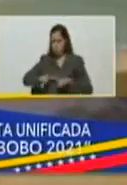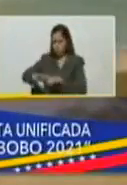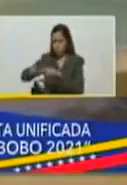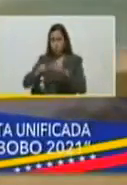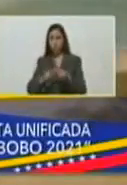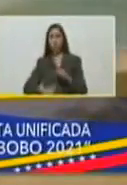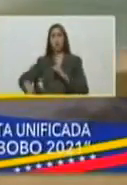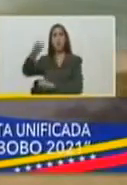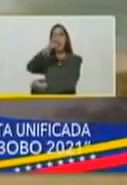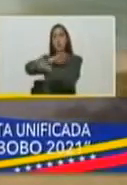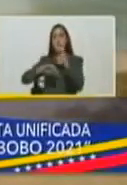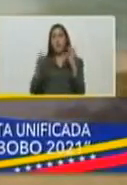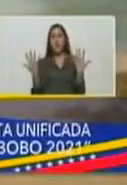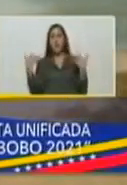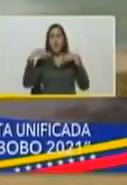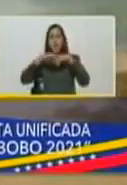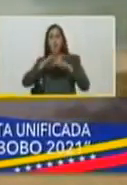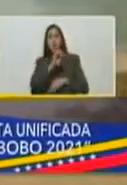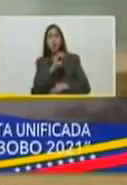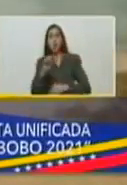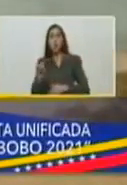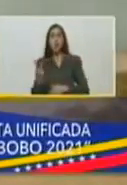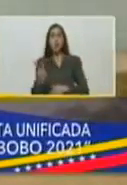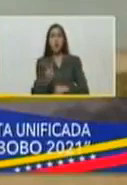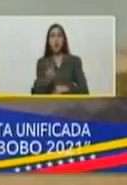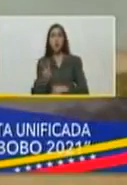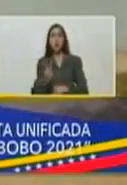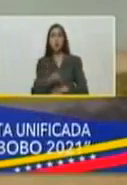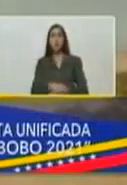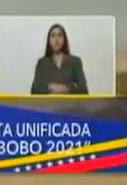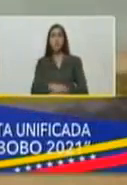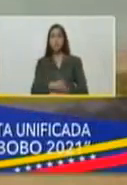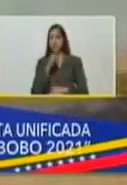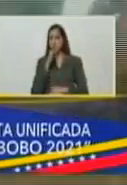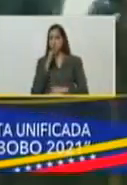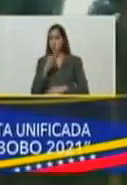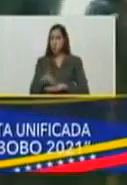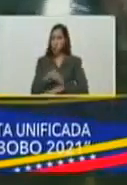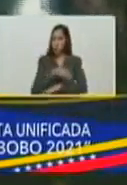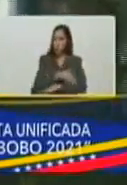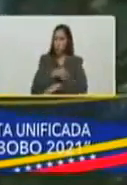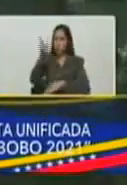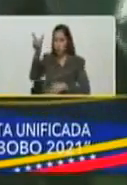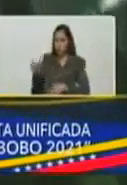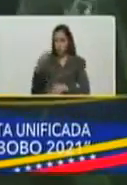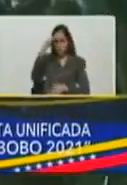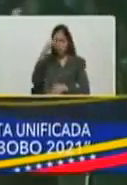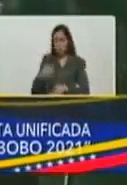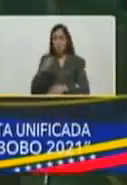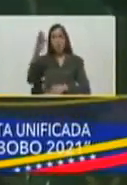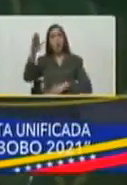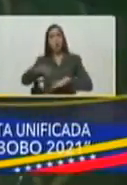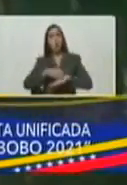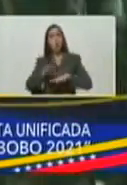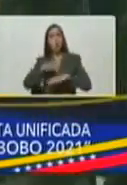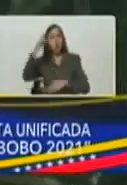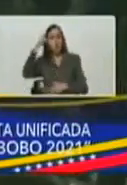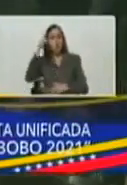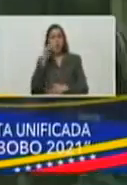Defensa Integral Oriental. Como le informó mi comandante estratégico, el día jueves